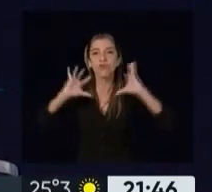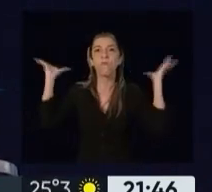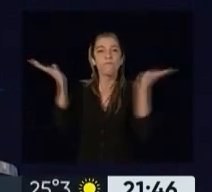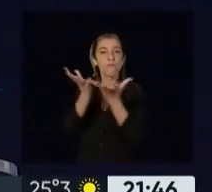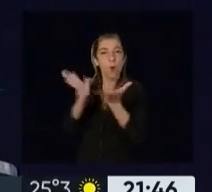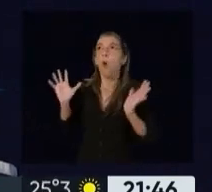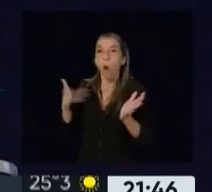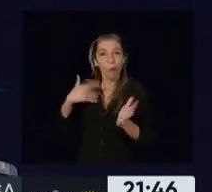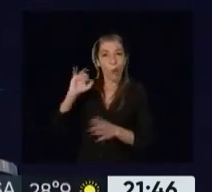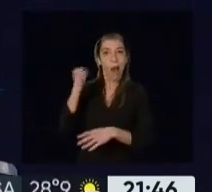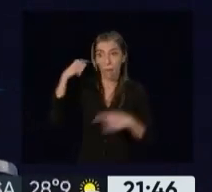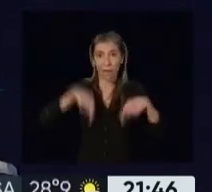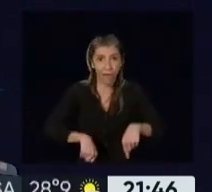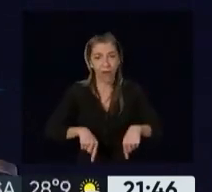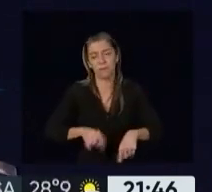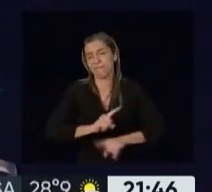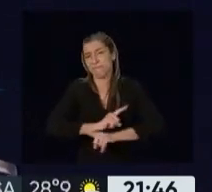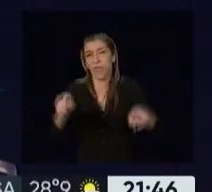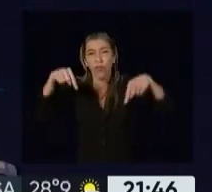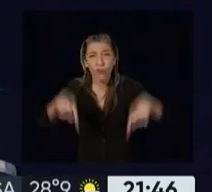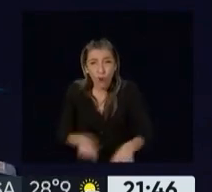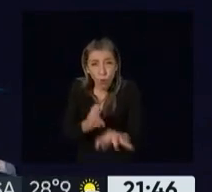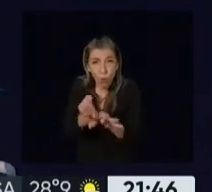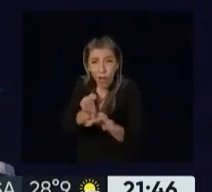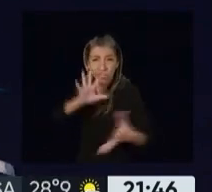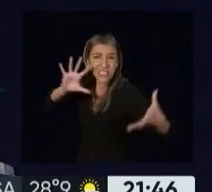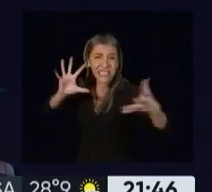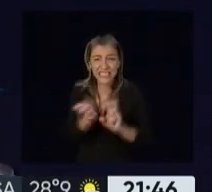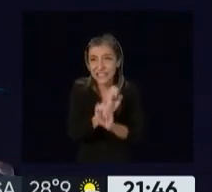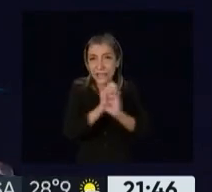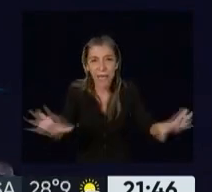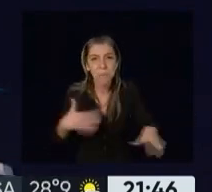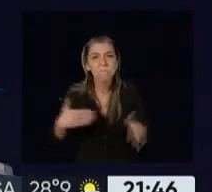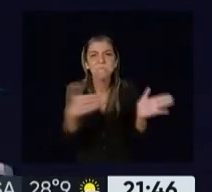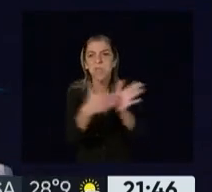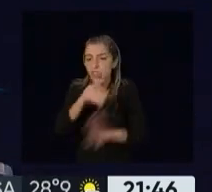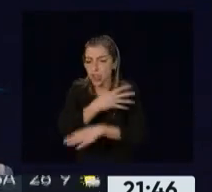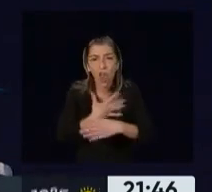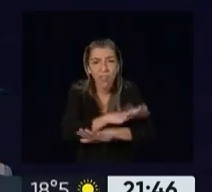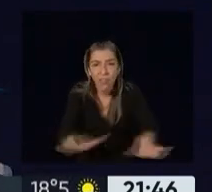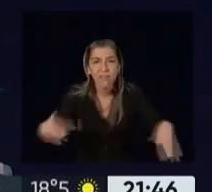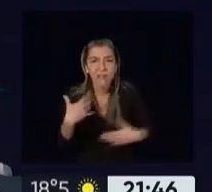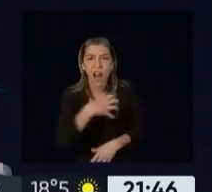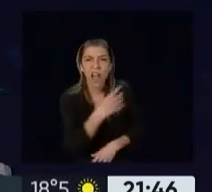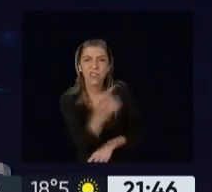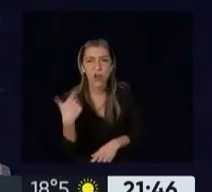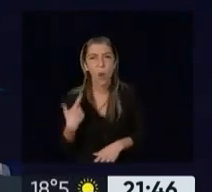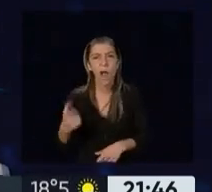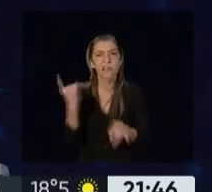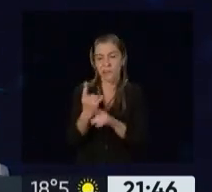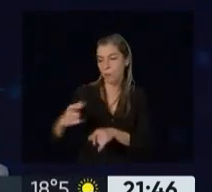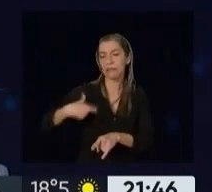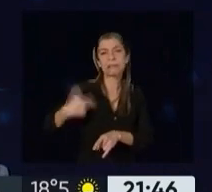Hoy vivimos una tragedia educativa. Millones de chicos sin clases. Ustedes aliados a los gremios,